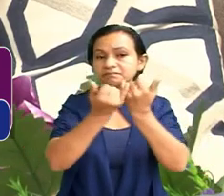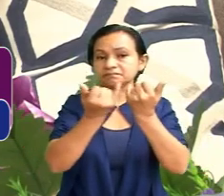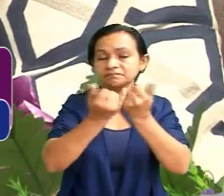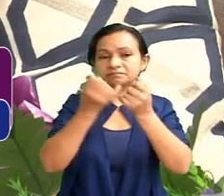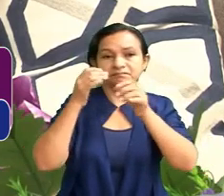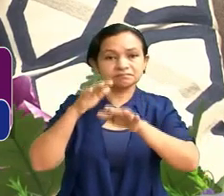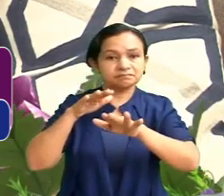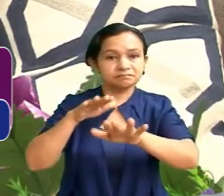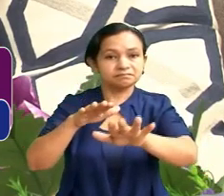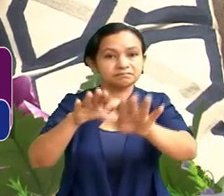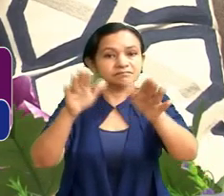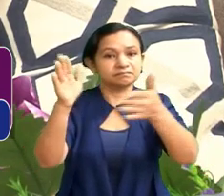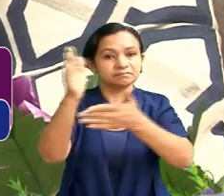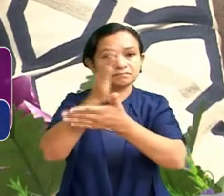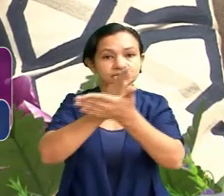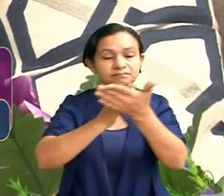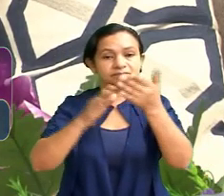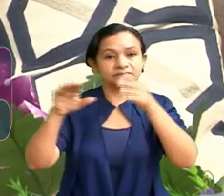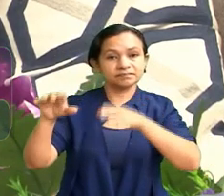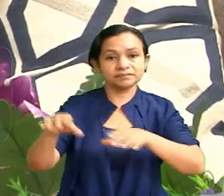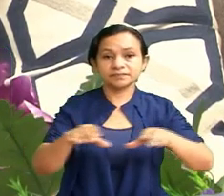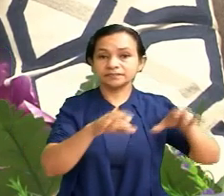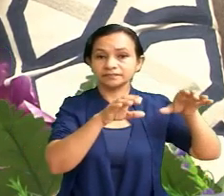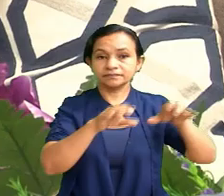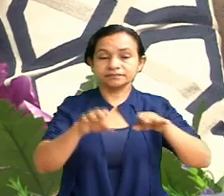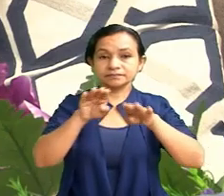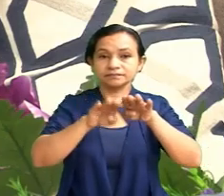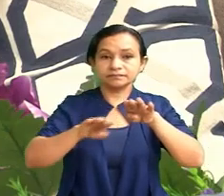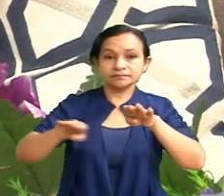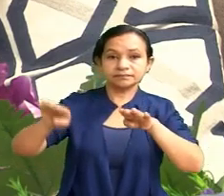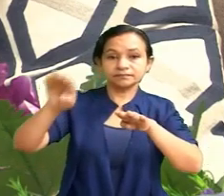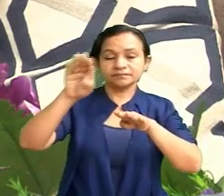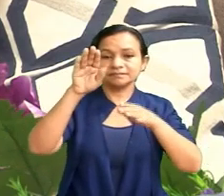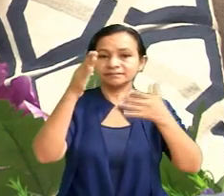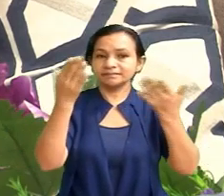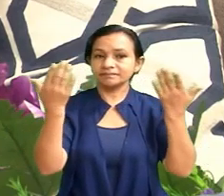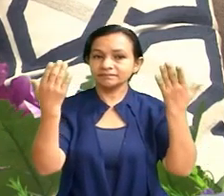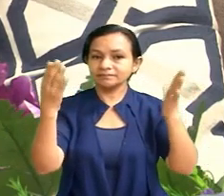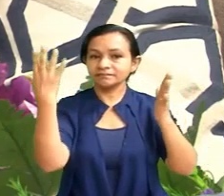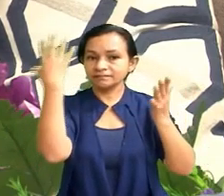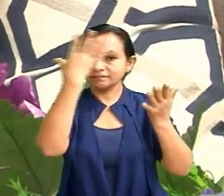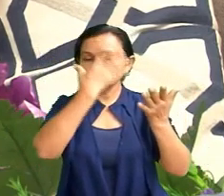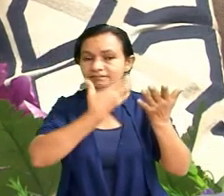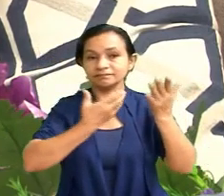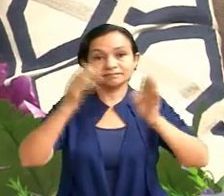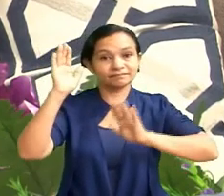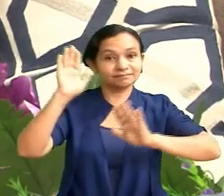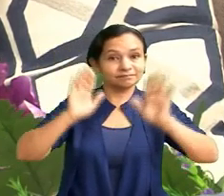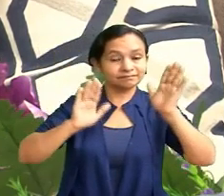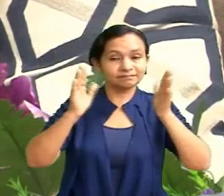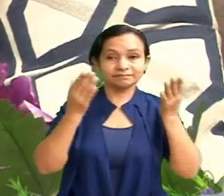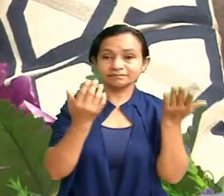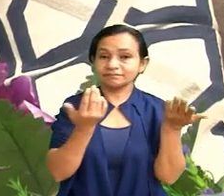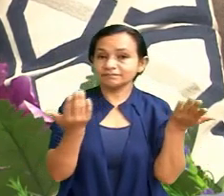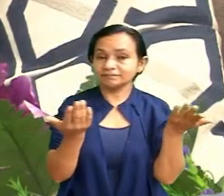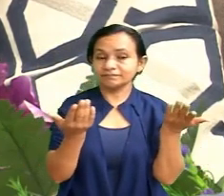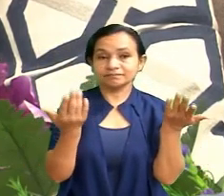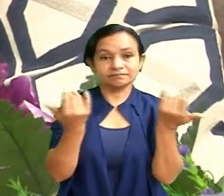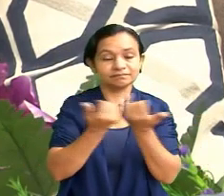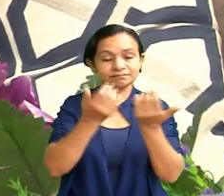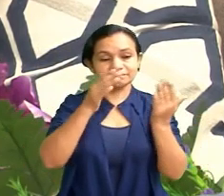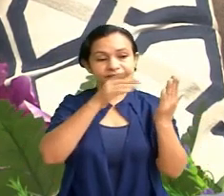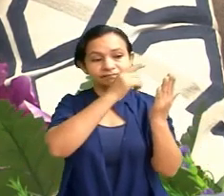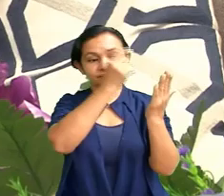a veces algunas actividades que son más más de promoción de arte concurso verdad qué sé yo desde arte de